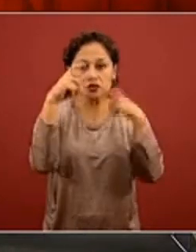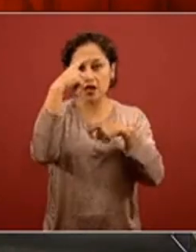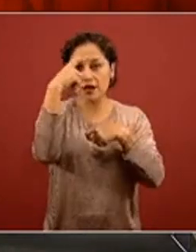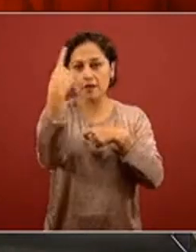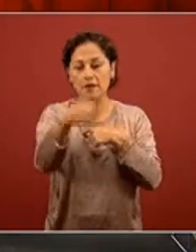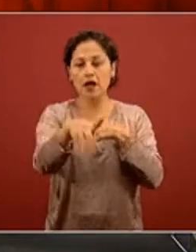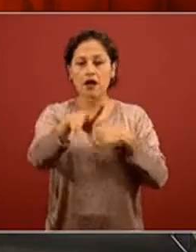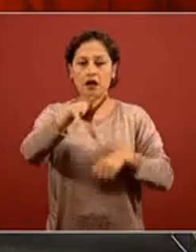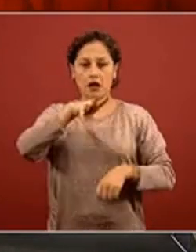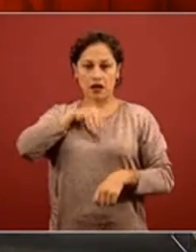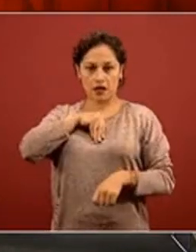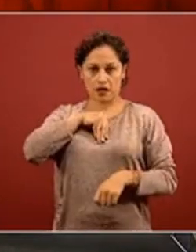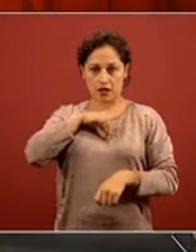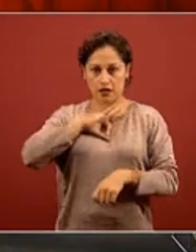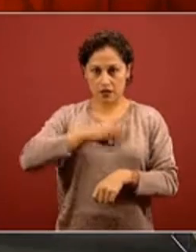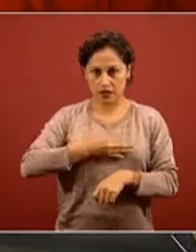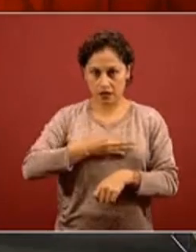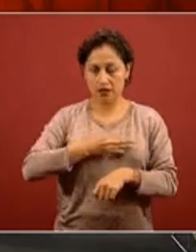respiratorios. Ahora,